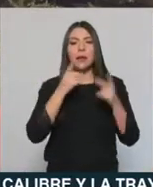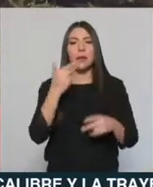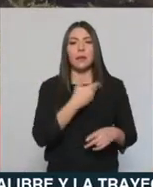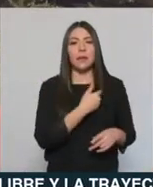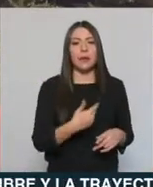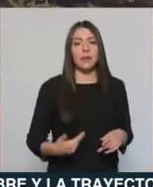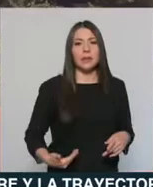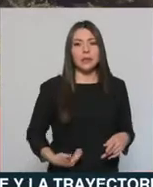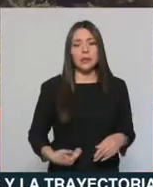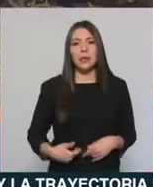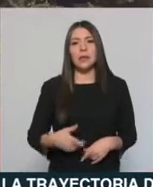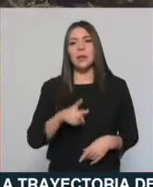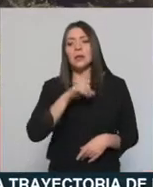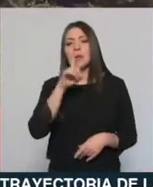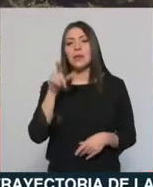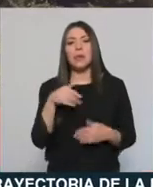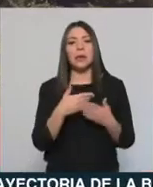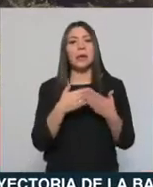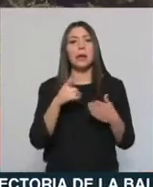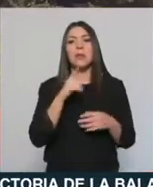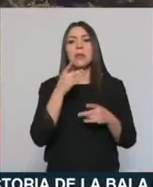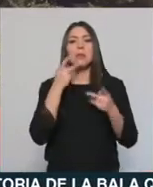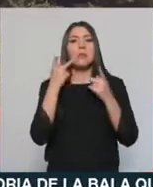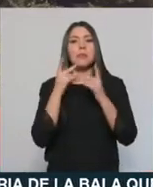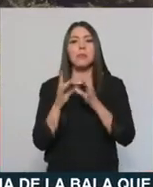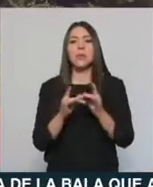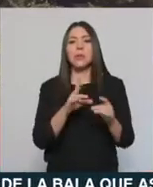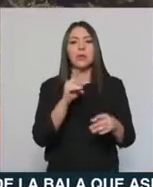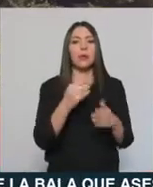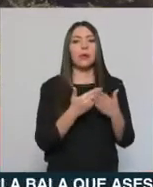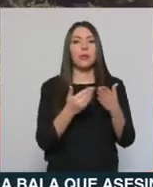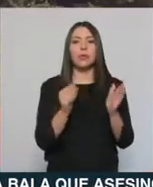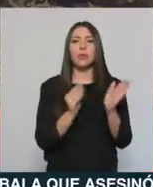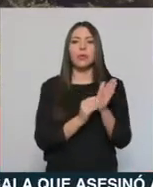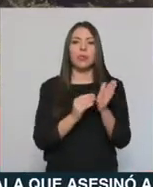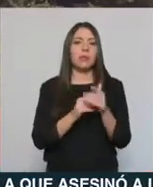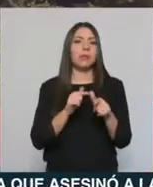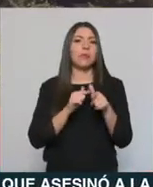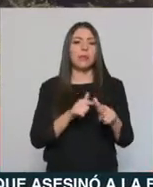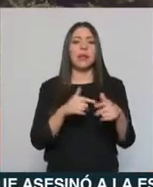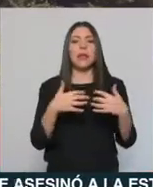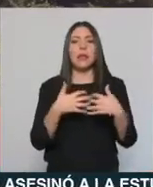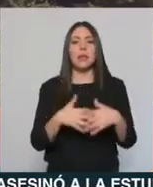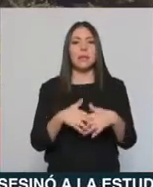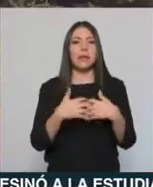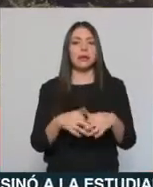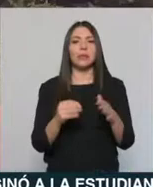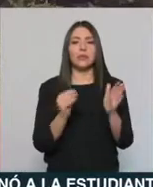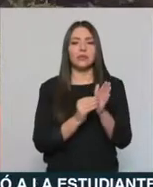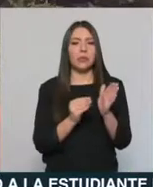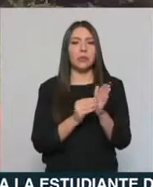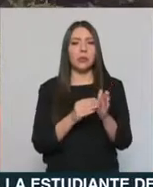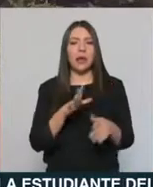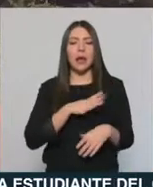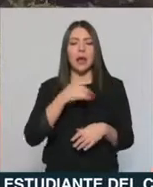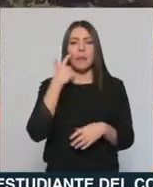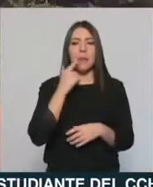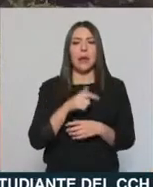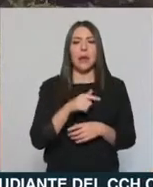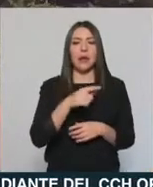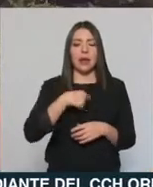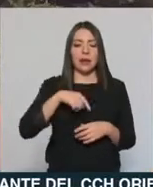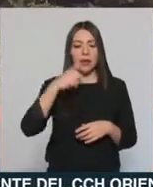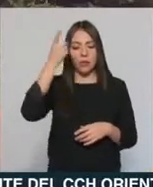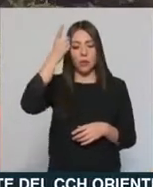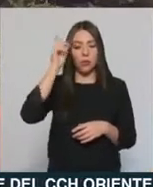de la República. Al final del día no fue tocado el tema y sigue existiendo la figura del outsourcing. Y como tú lo dices, realmente es una forma para desvirtuar la